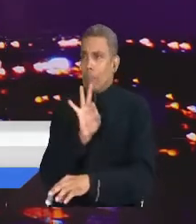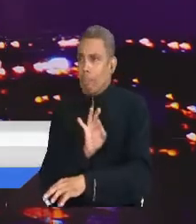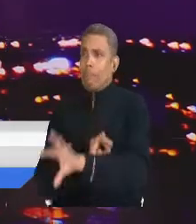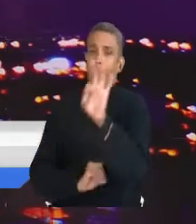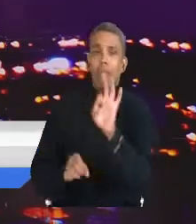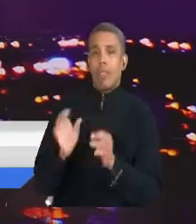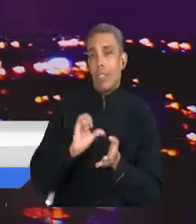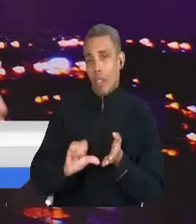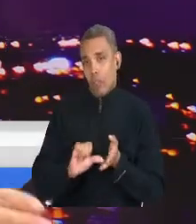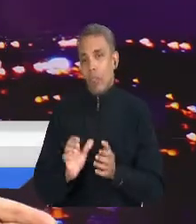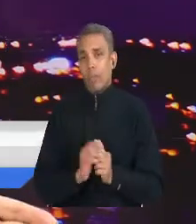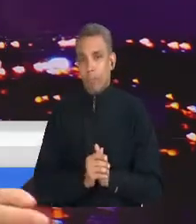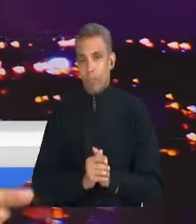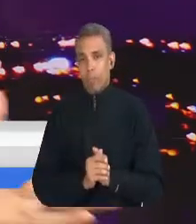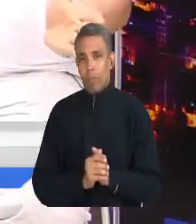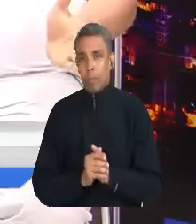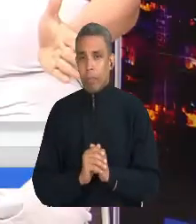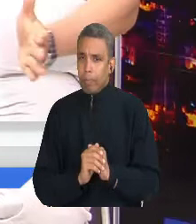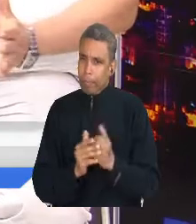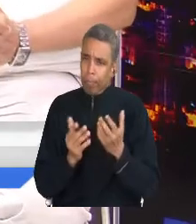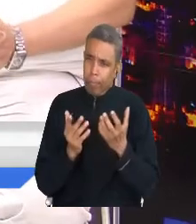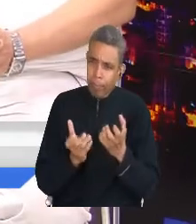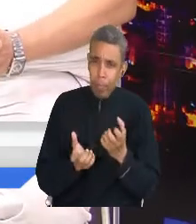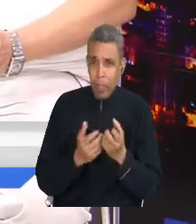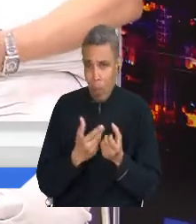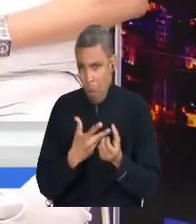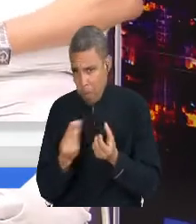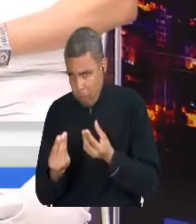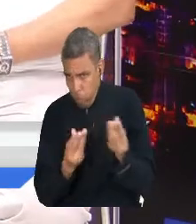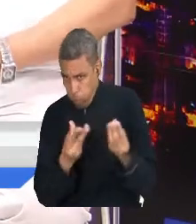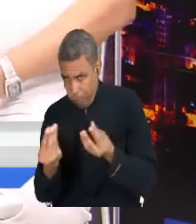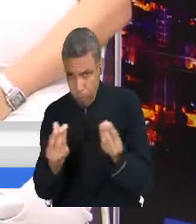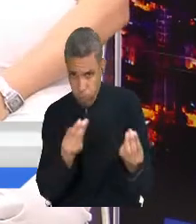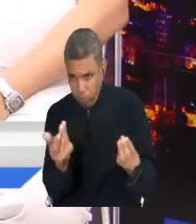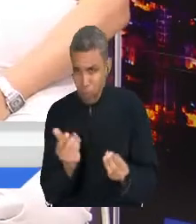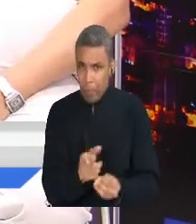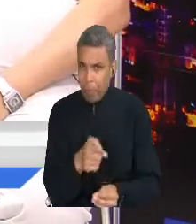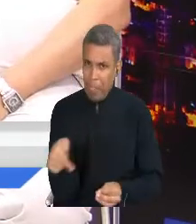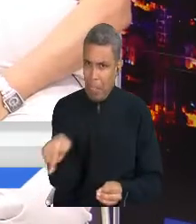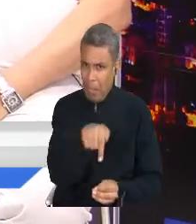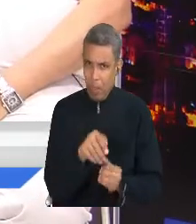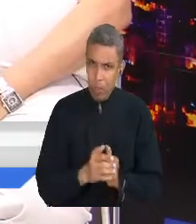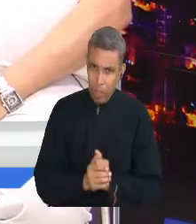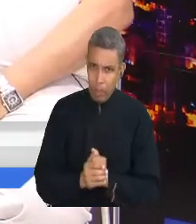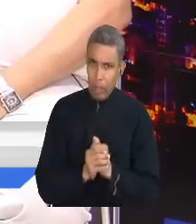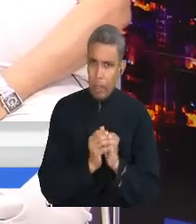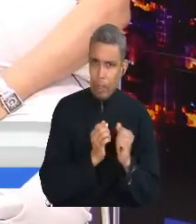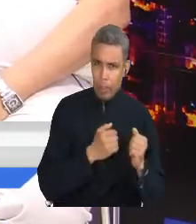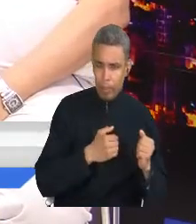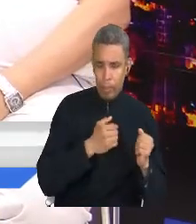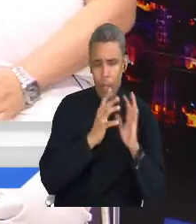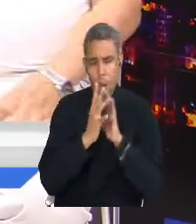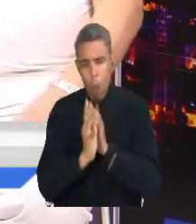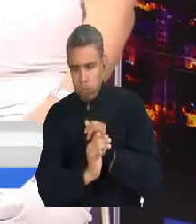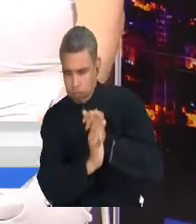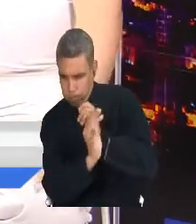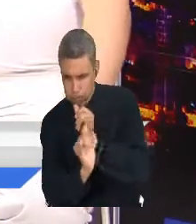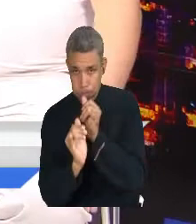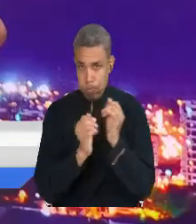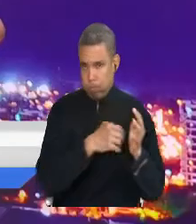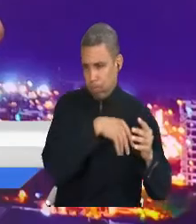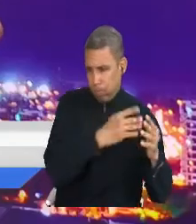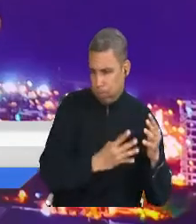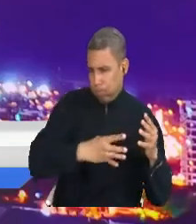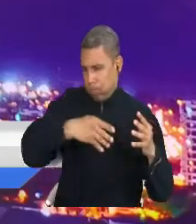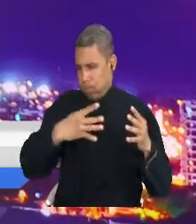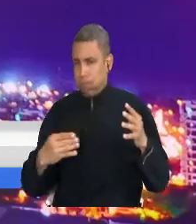estos ritmos, tanto deben interpretar ritmos de la costa como también ritmos del interior del país para poder obtener el primer puesto.